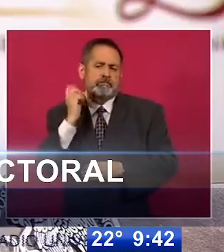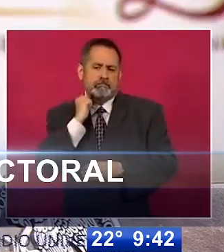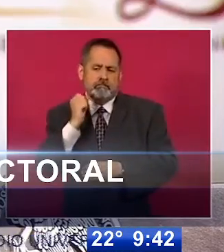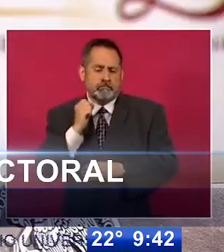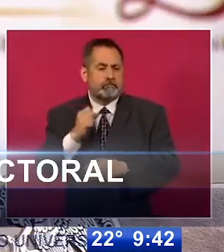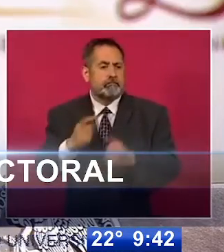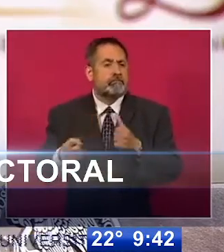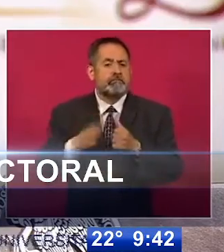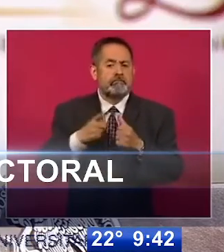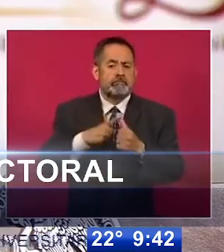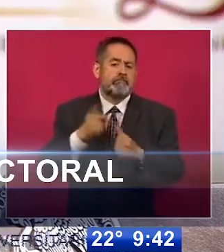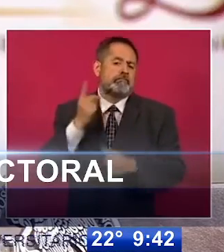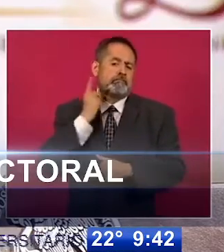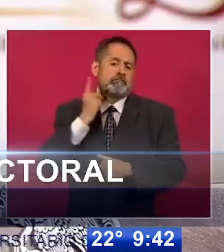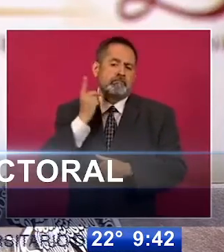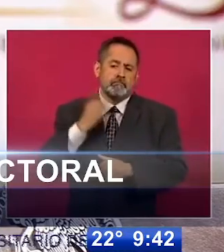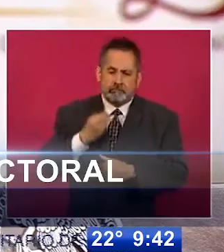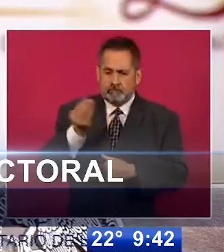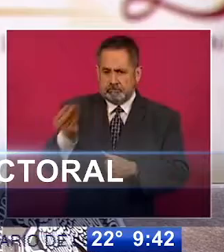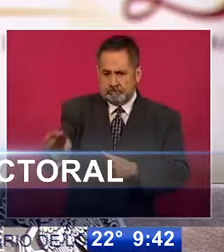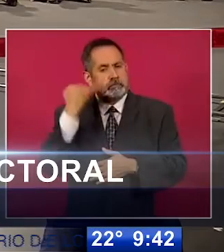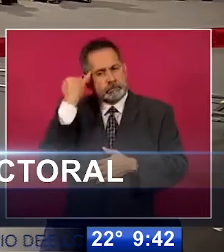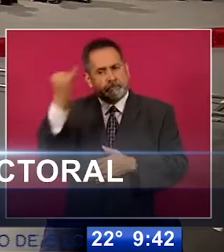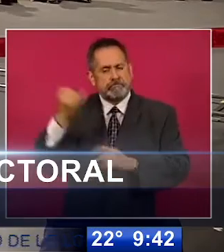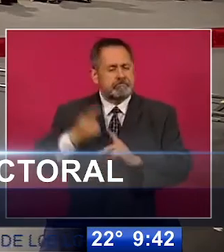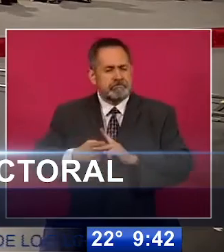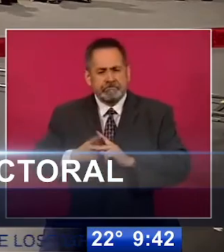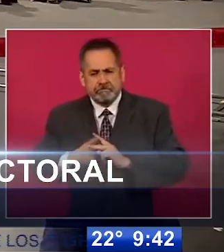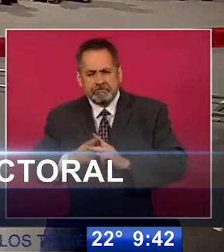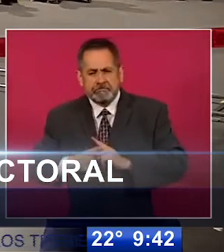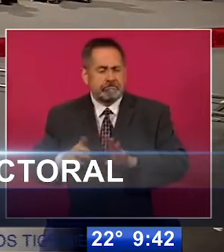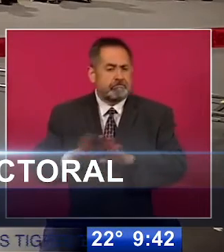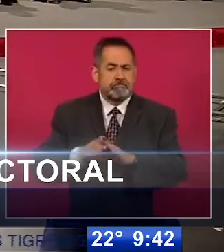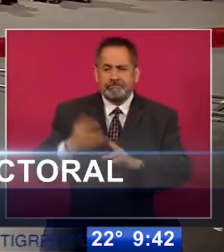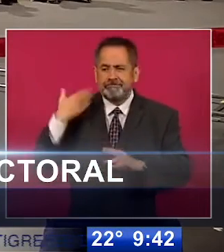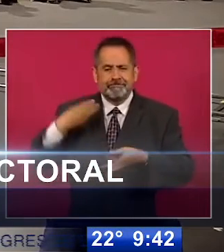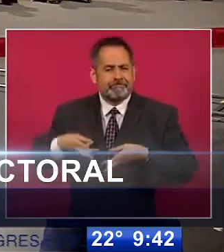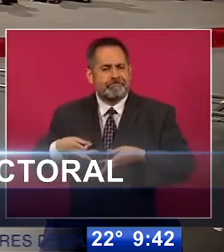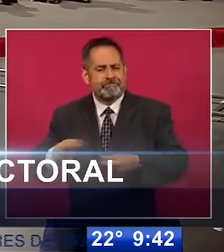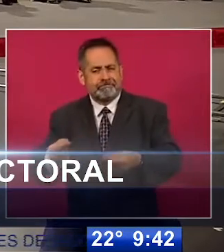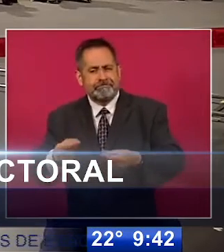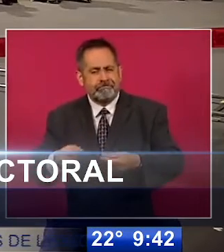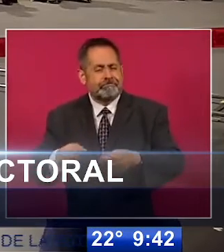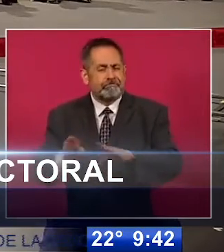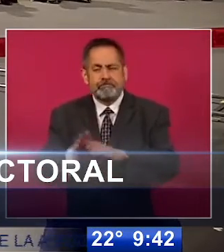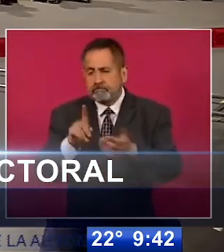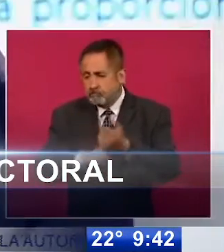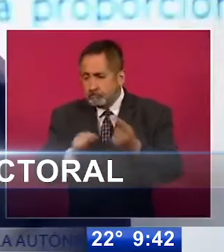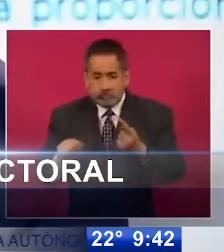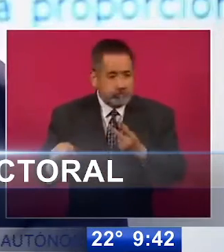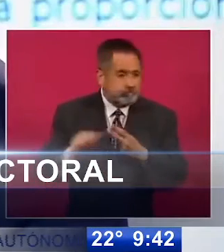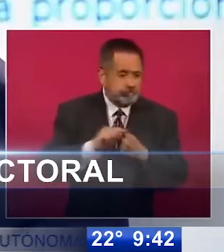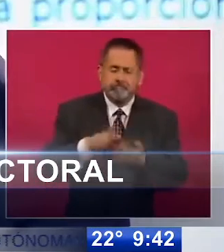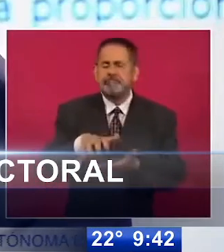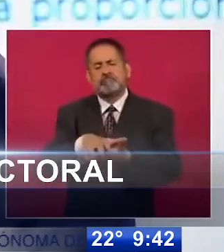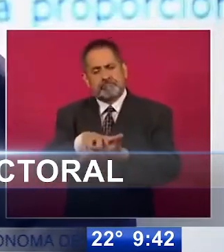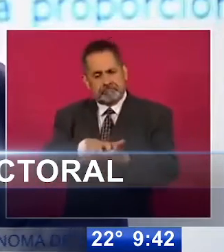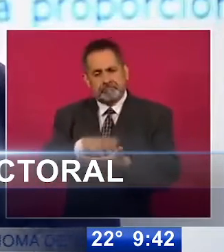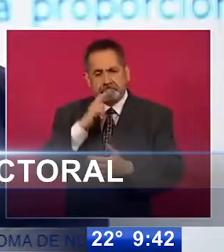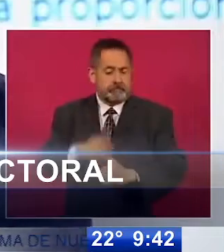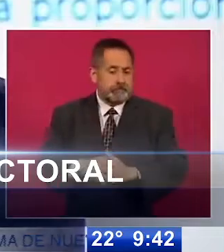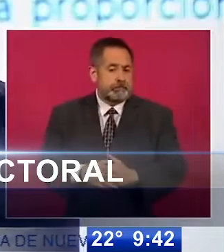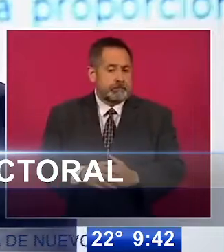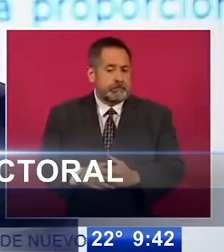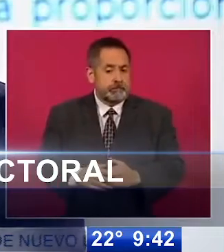del ine la creación de una autoridad nacional en donde se albergarán ahí las facultades para poder realizar